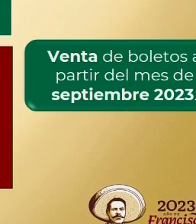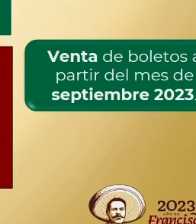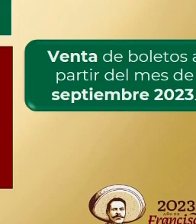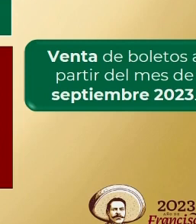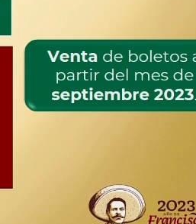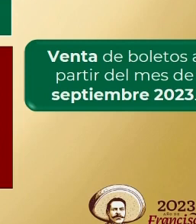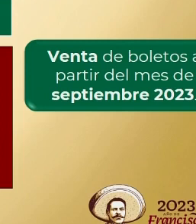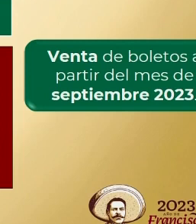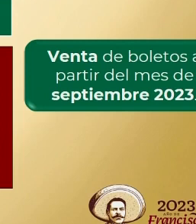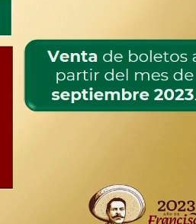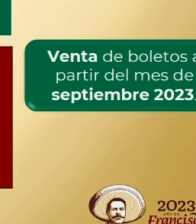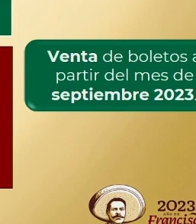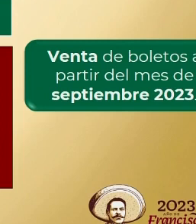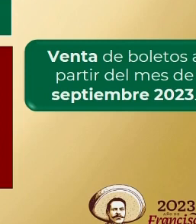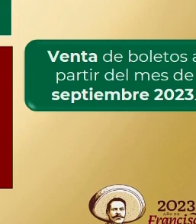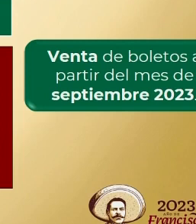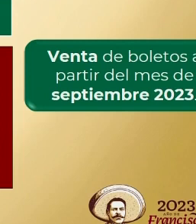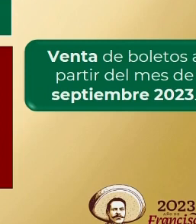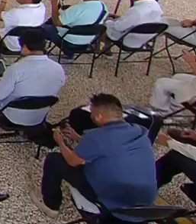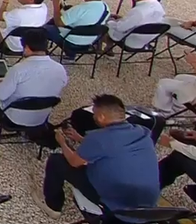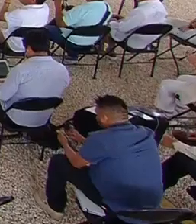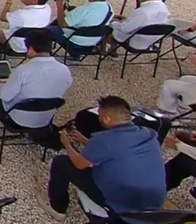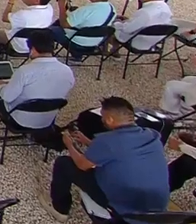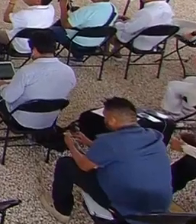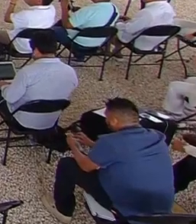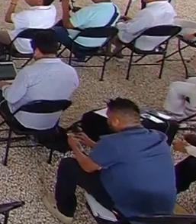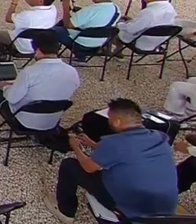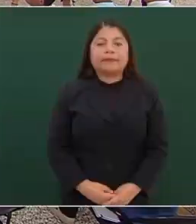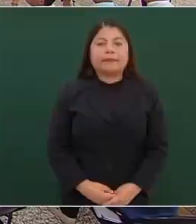Y ya se están vendiendo los boletos.